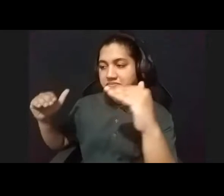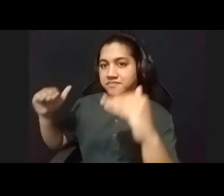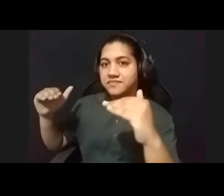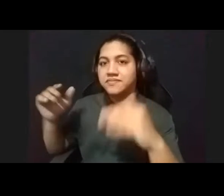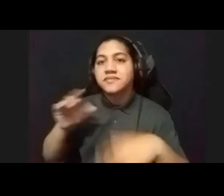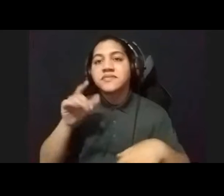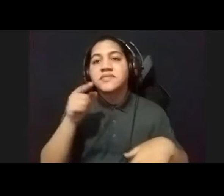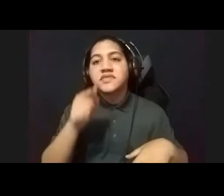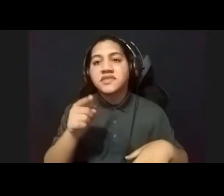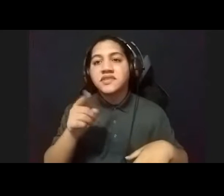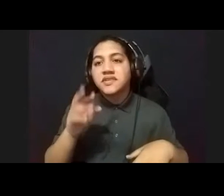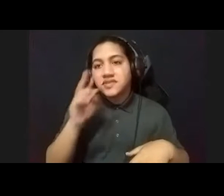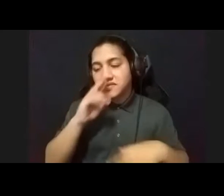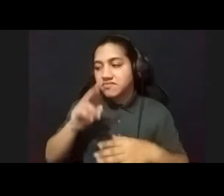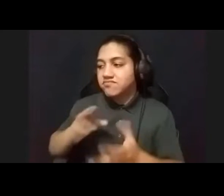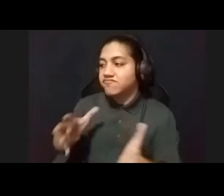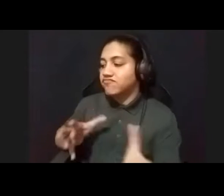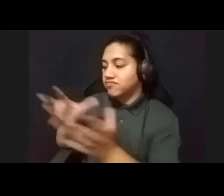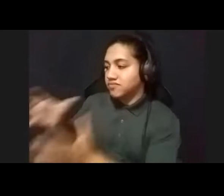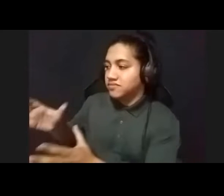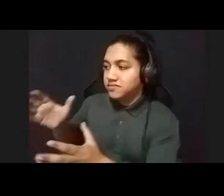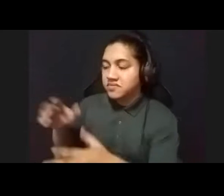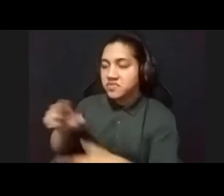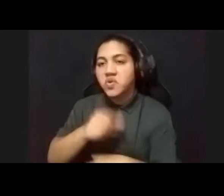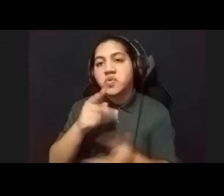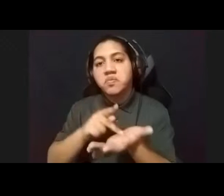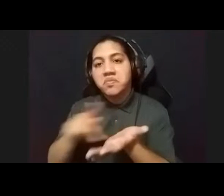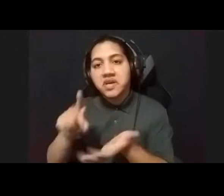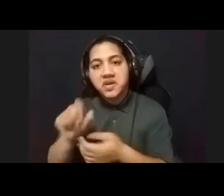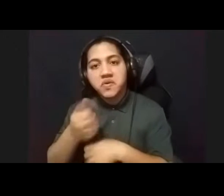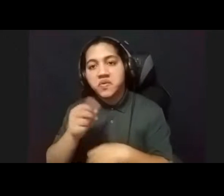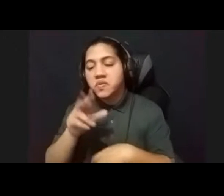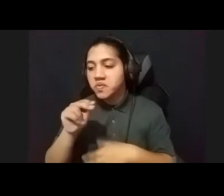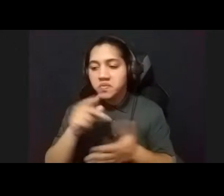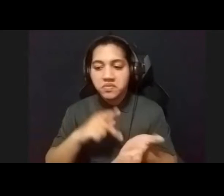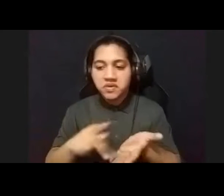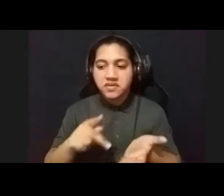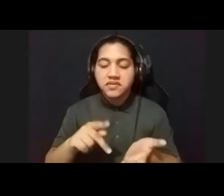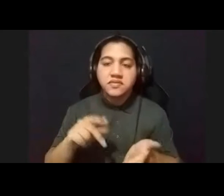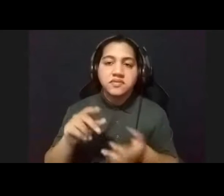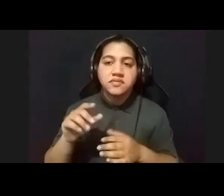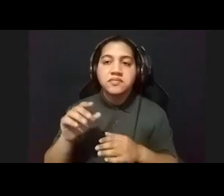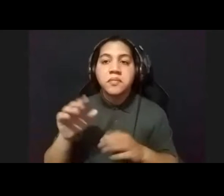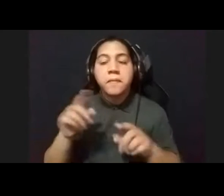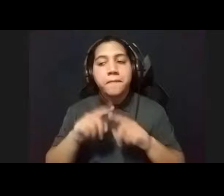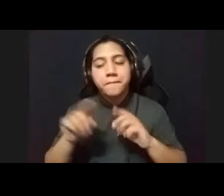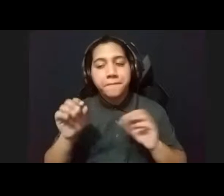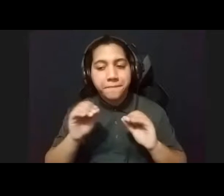paga una dote. En unos cuentos se paga, en otros cuentos no se paga. Pero en ninguno de los